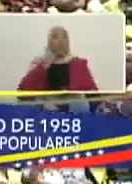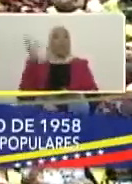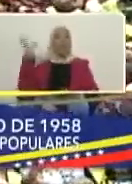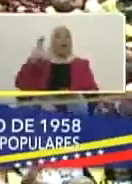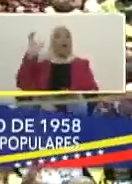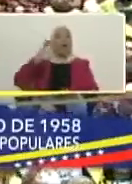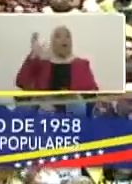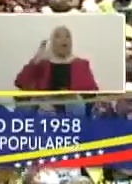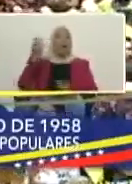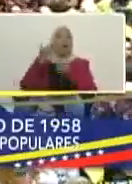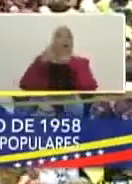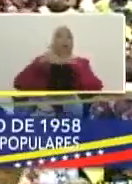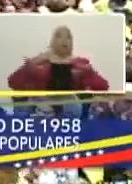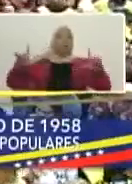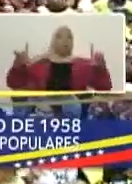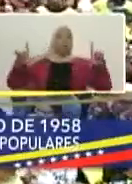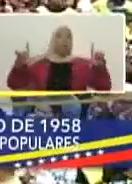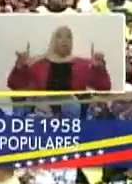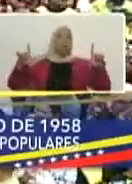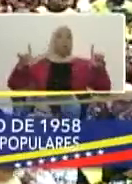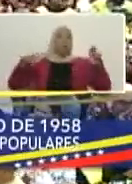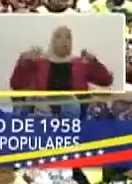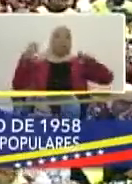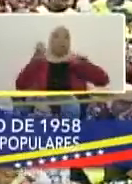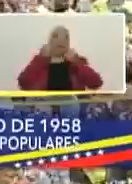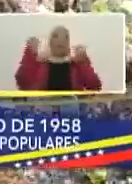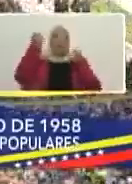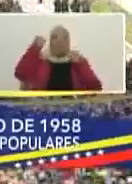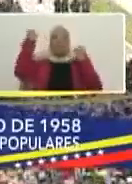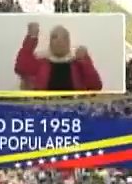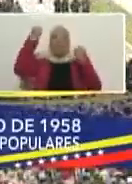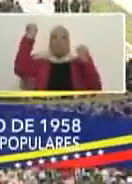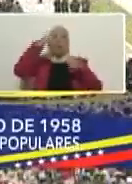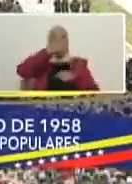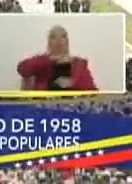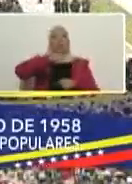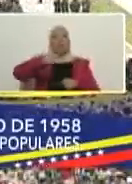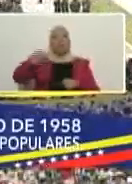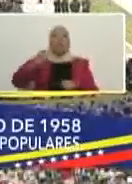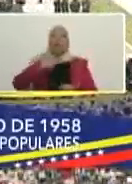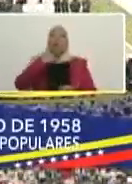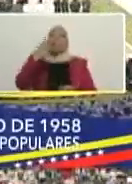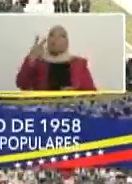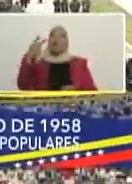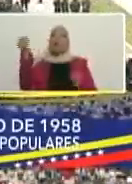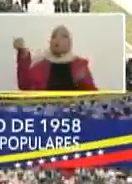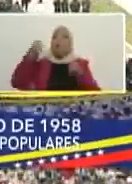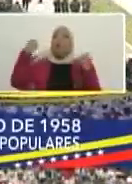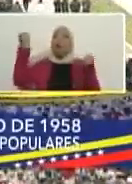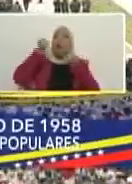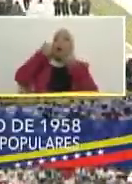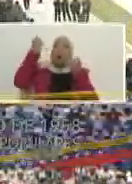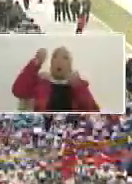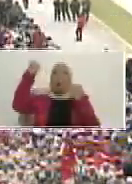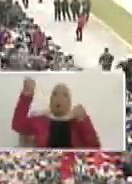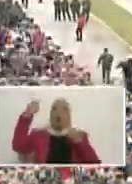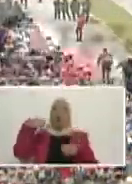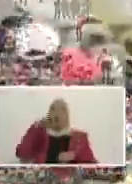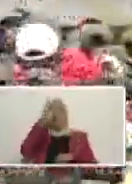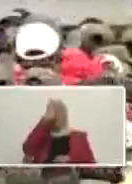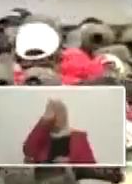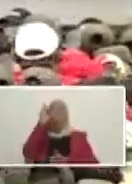la libertadora, la rebelde, se alzaría el pueblo para decirle al Fondo